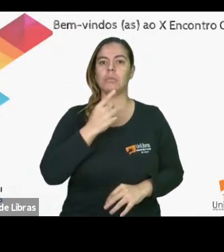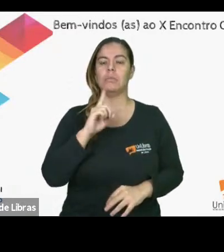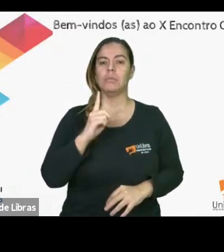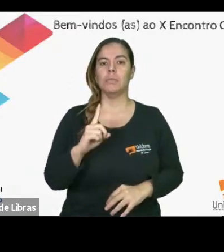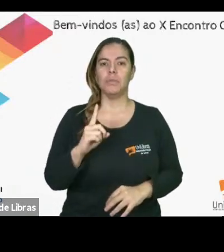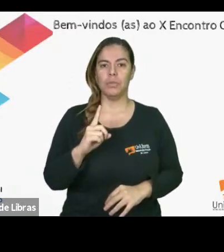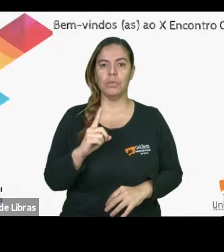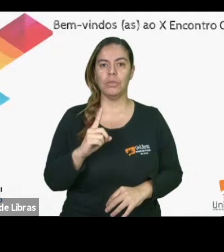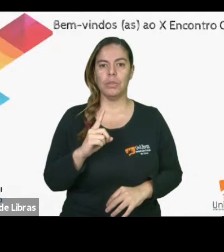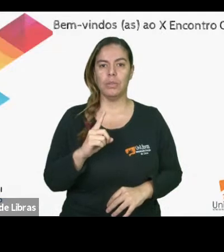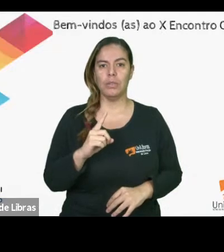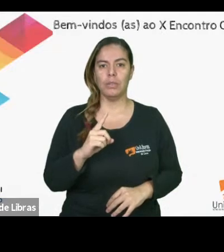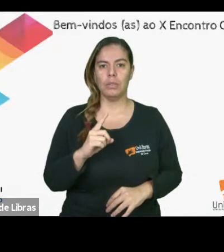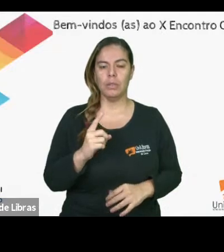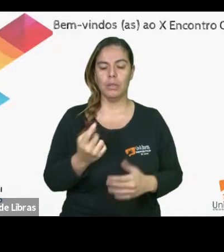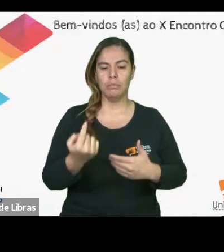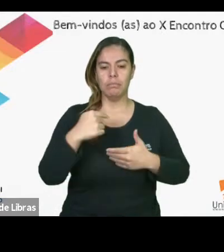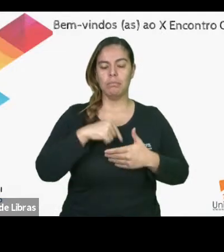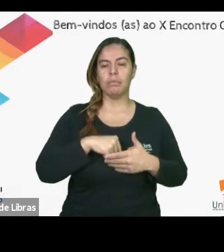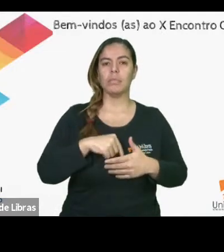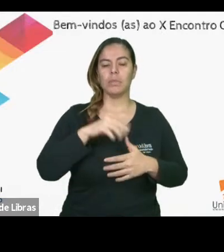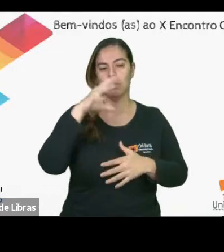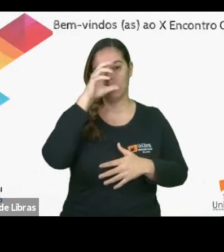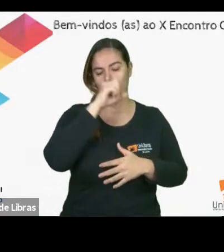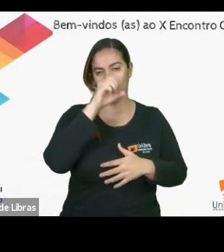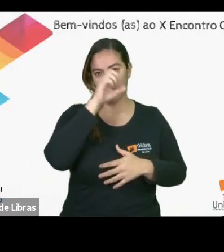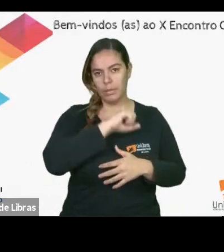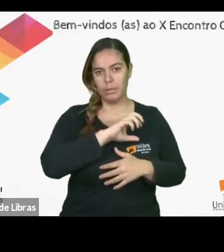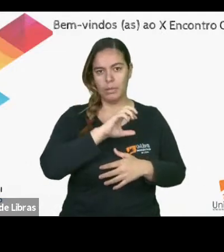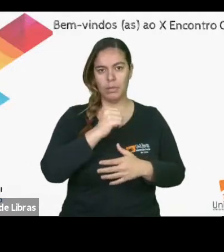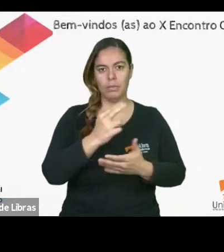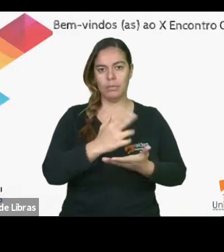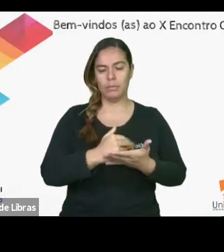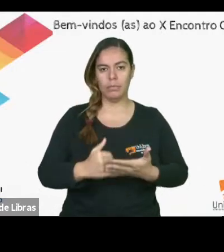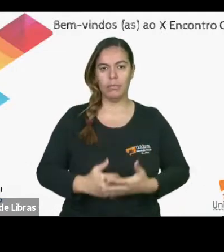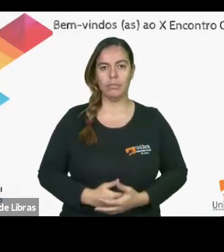no es intrínseco del aprender o del enseñar.